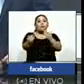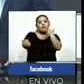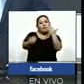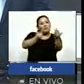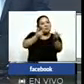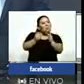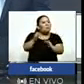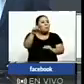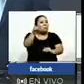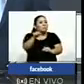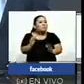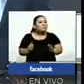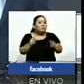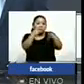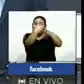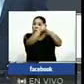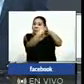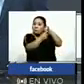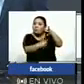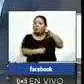continuación le tenemos los detalles.